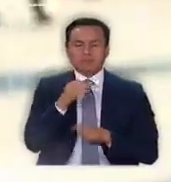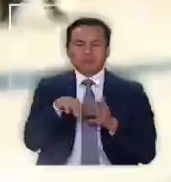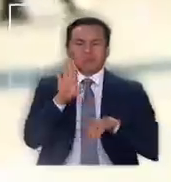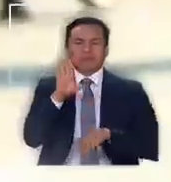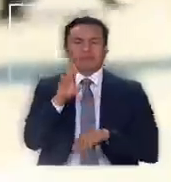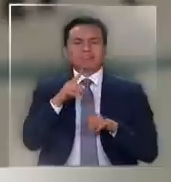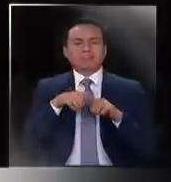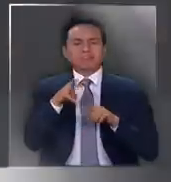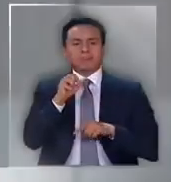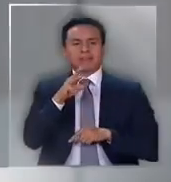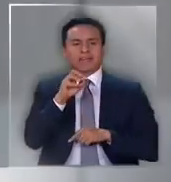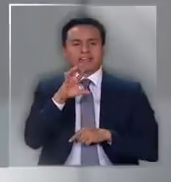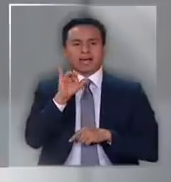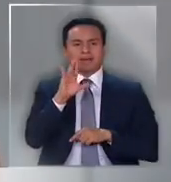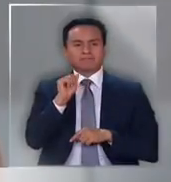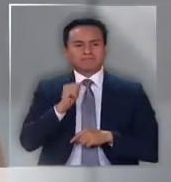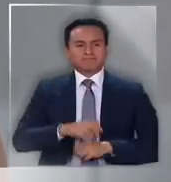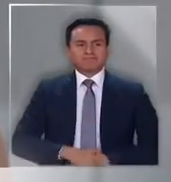Jimena Pereira.